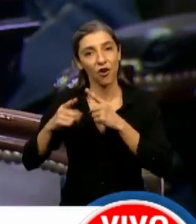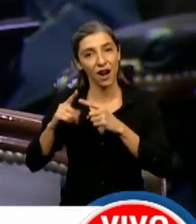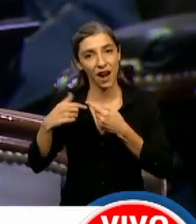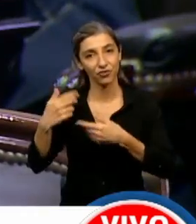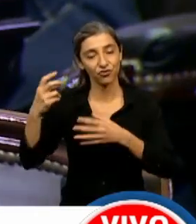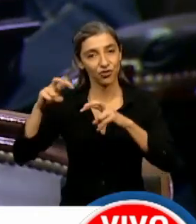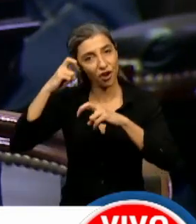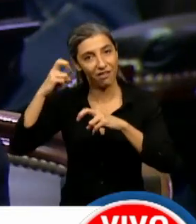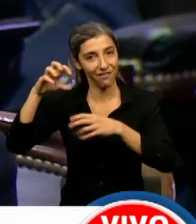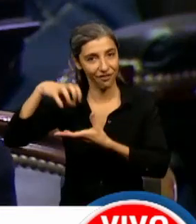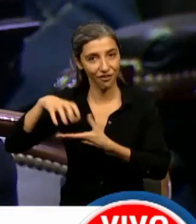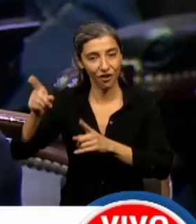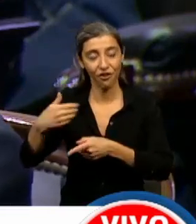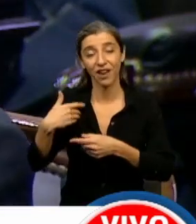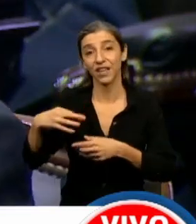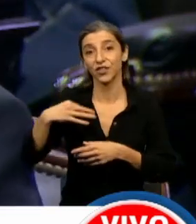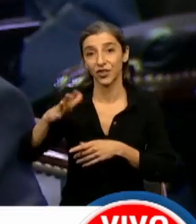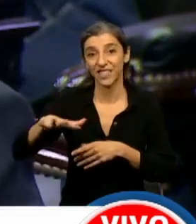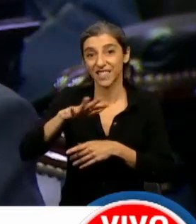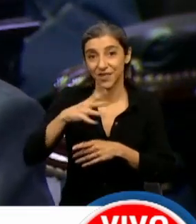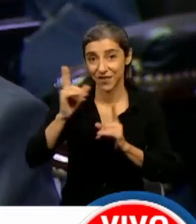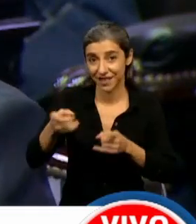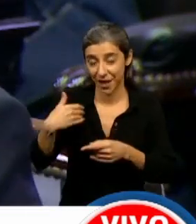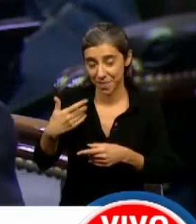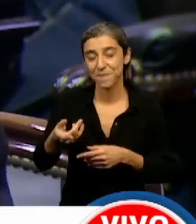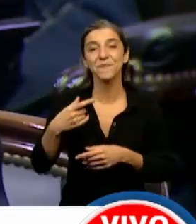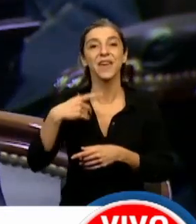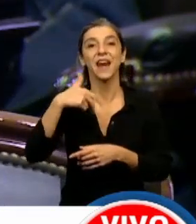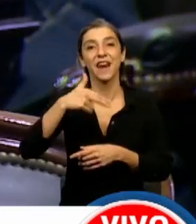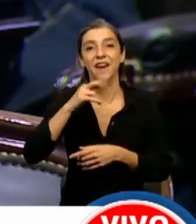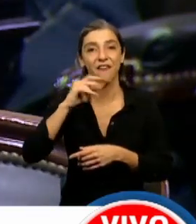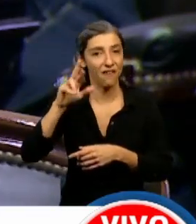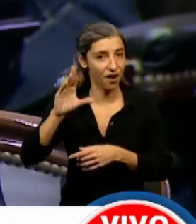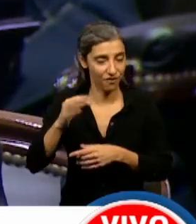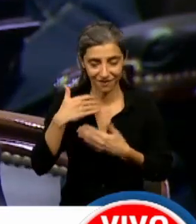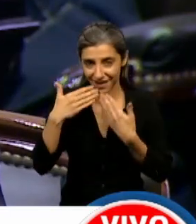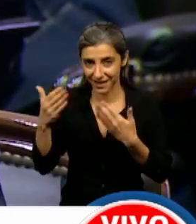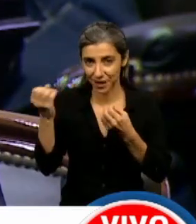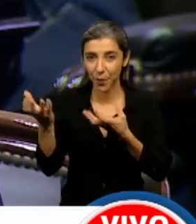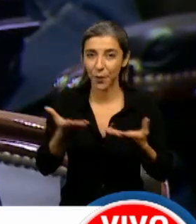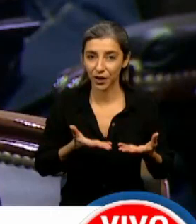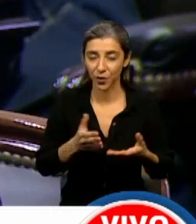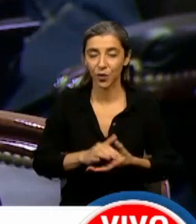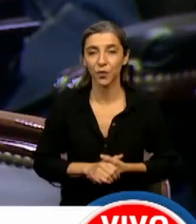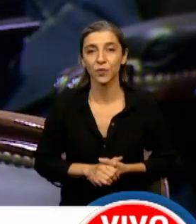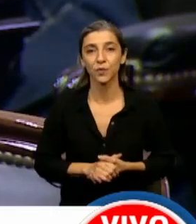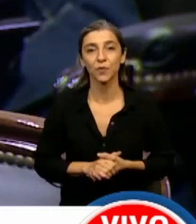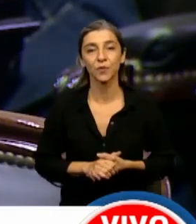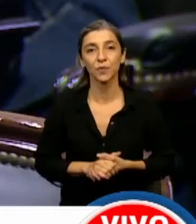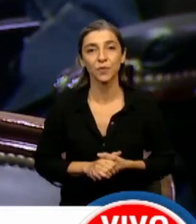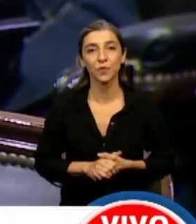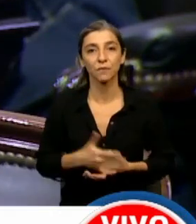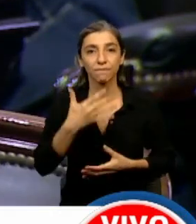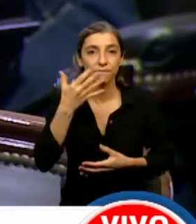y con la sociedad civil de la jefatura de gabinete de fernando chino navarro y bienvenidos ciertamente